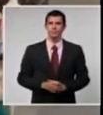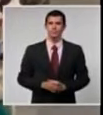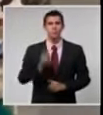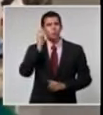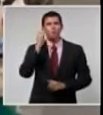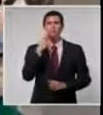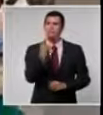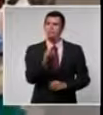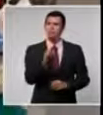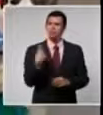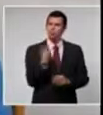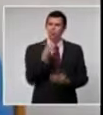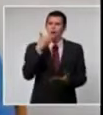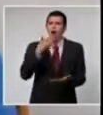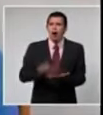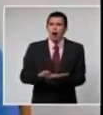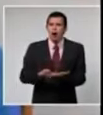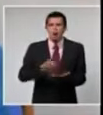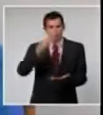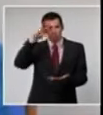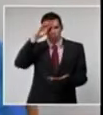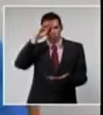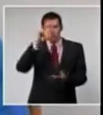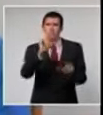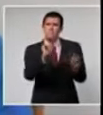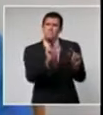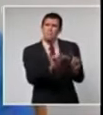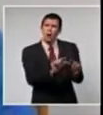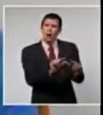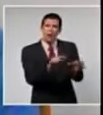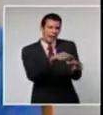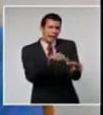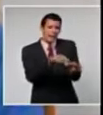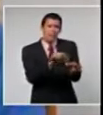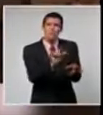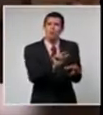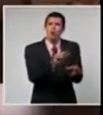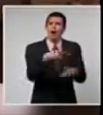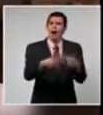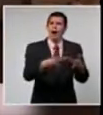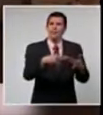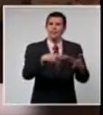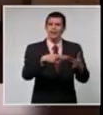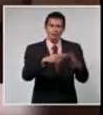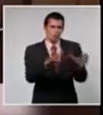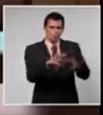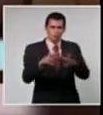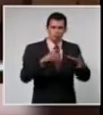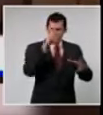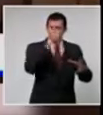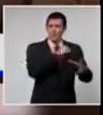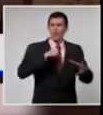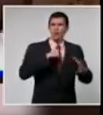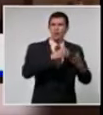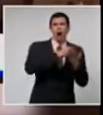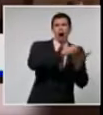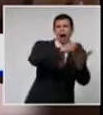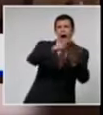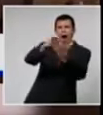a otros países. Y también últimamente se han sumado a la campaña con sus voces